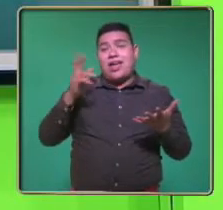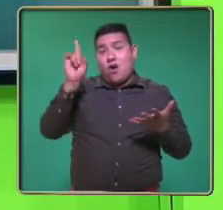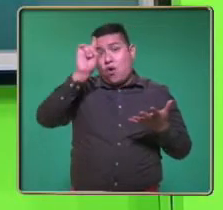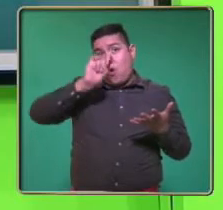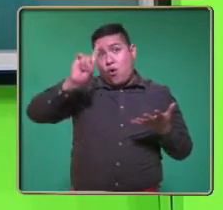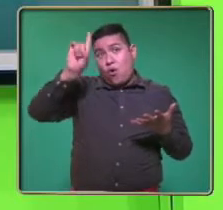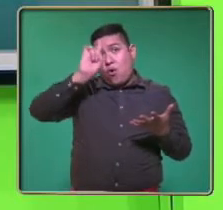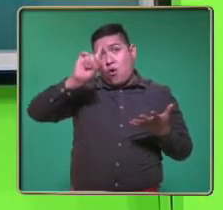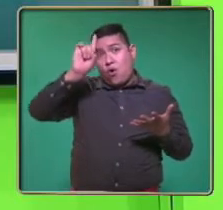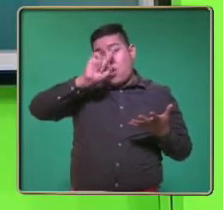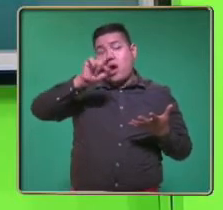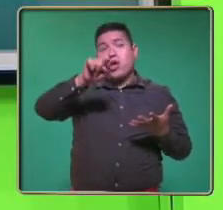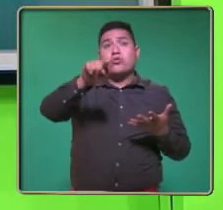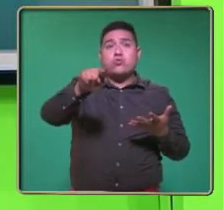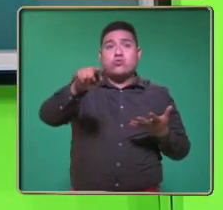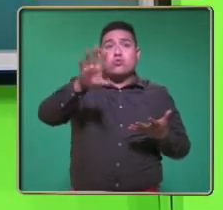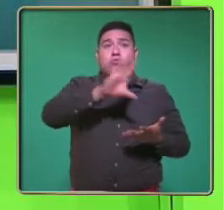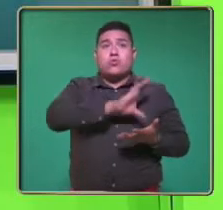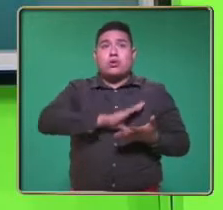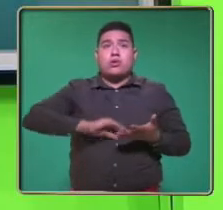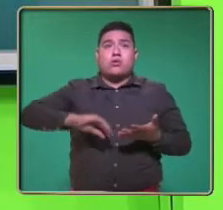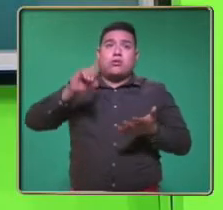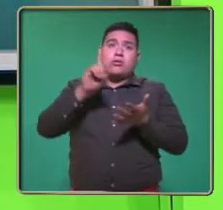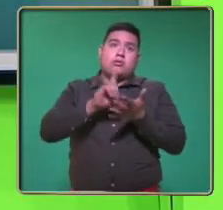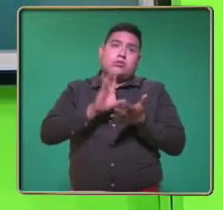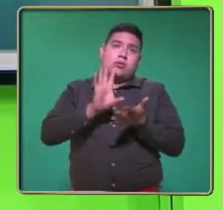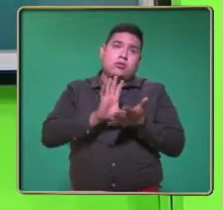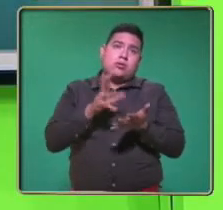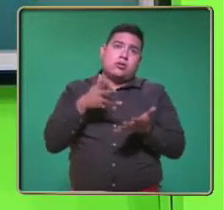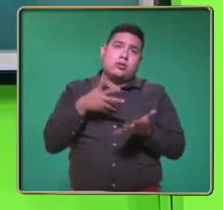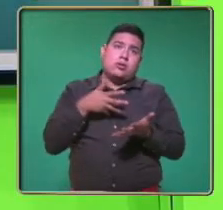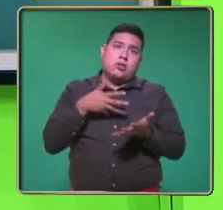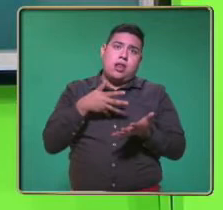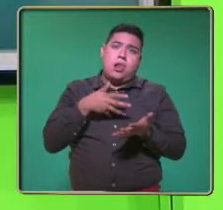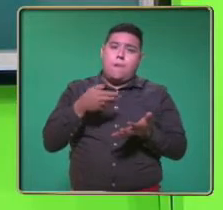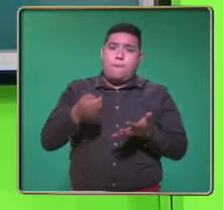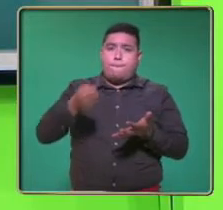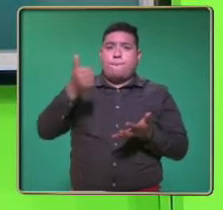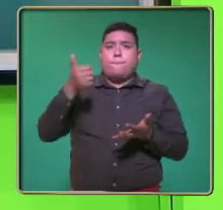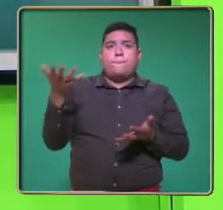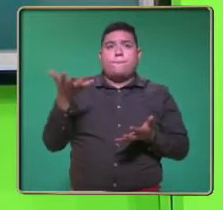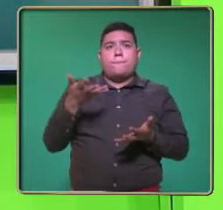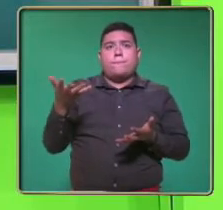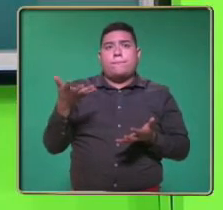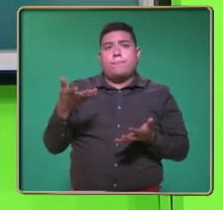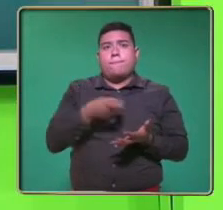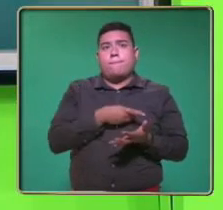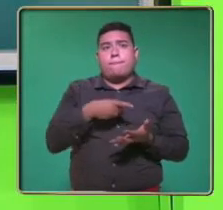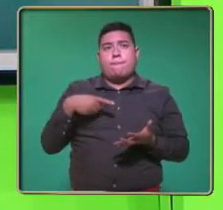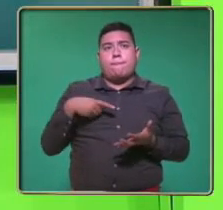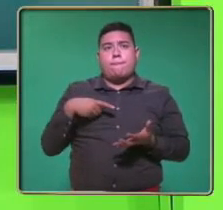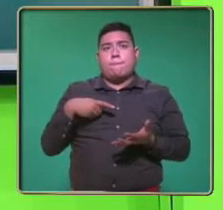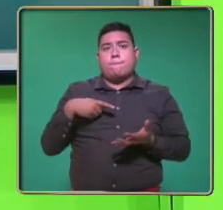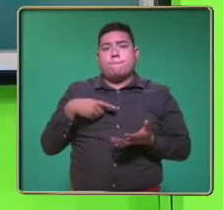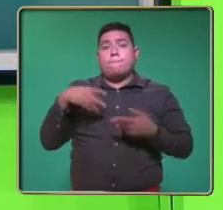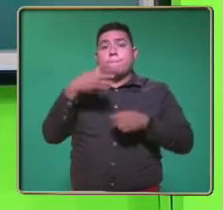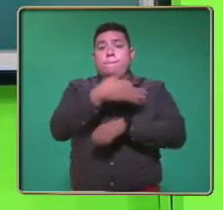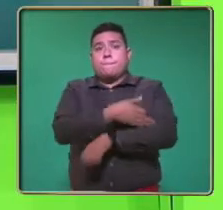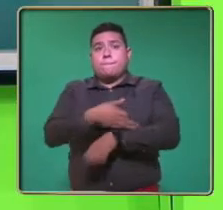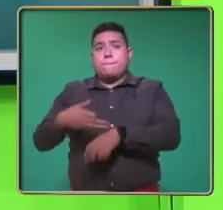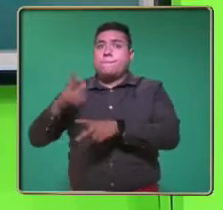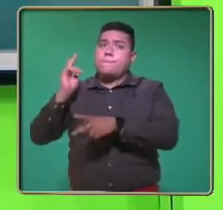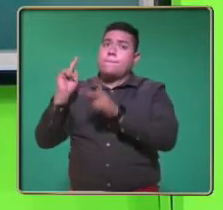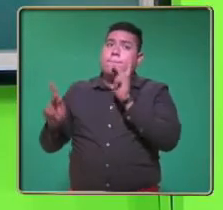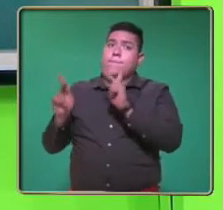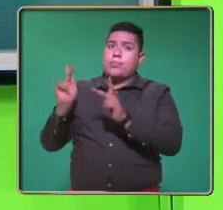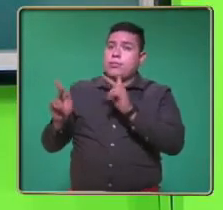recomendable que tú, al saber que tu hijo tiene discapacidad, lo primero que debes de hacer, posterior a haberlo comentado con tu familia y pasar